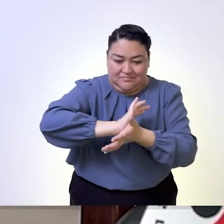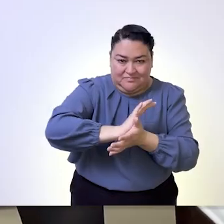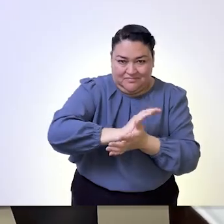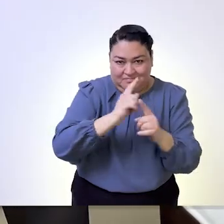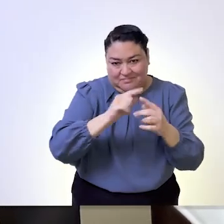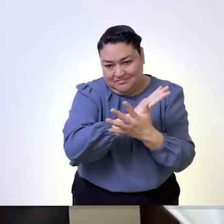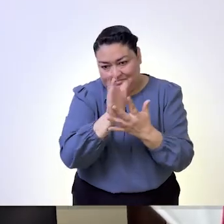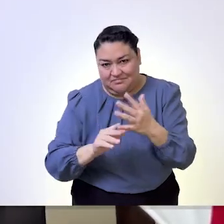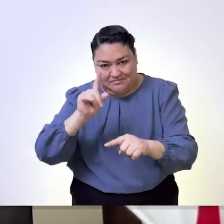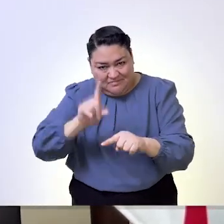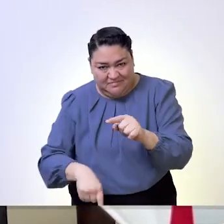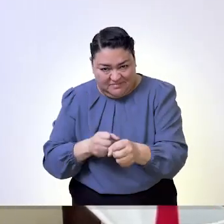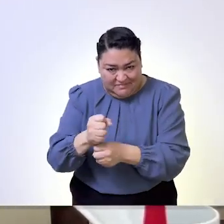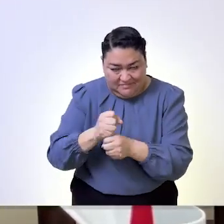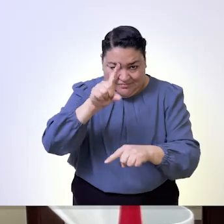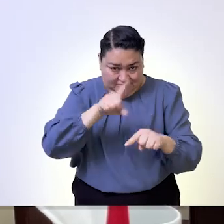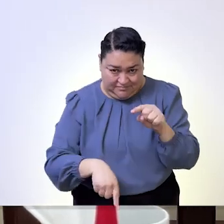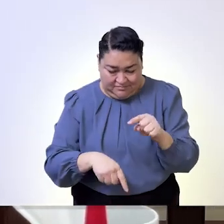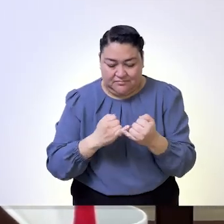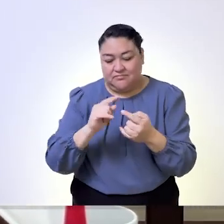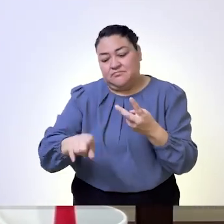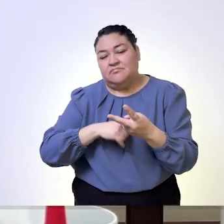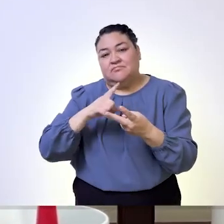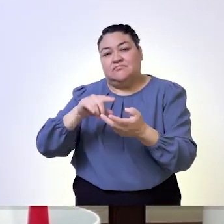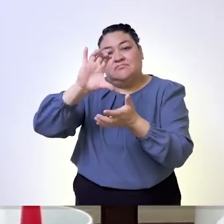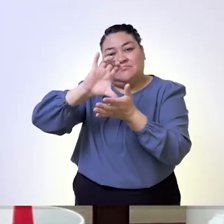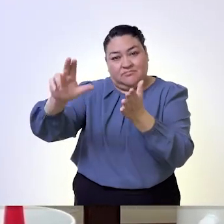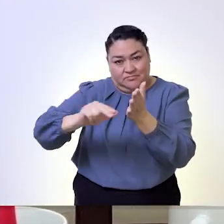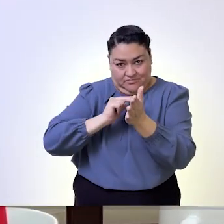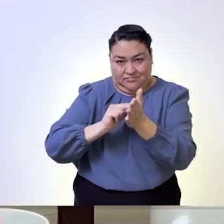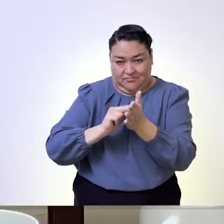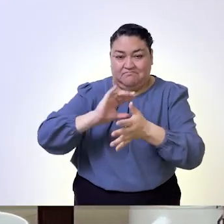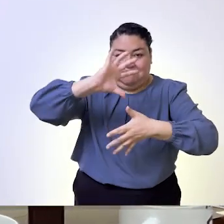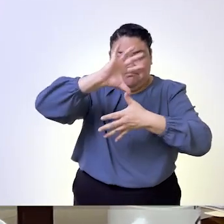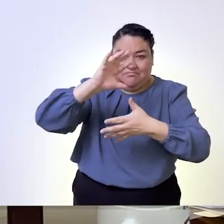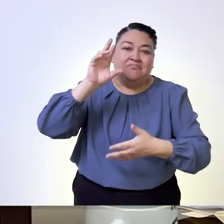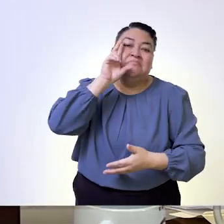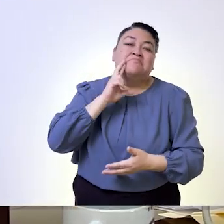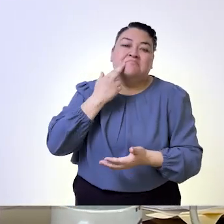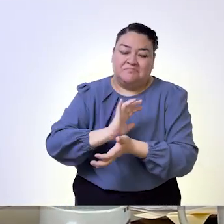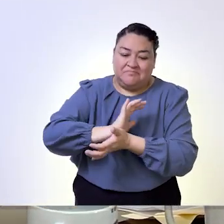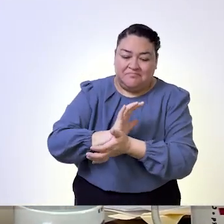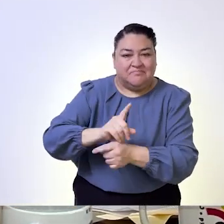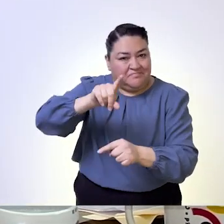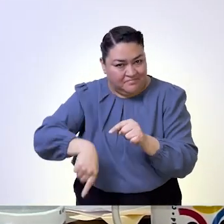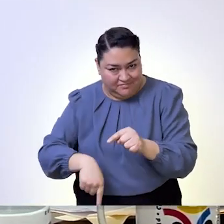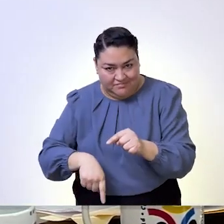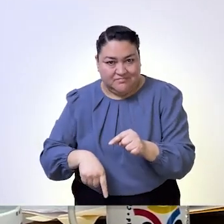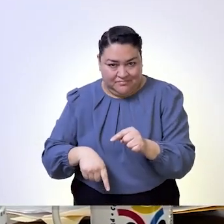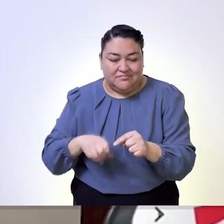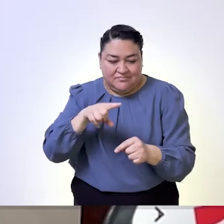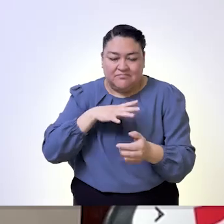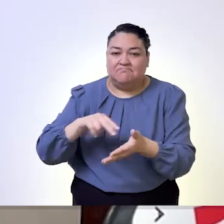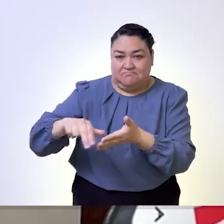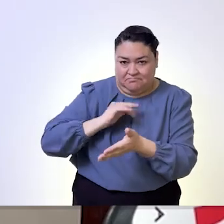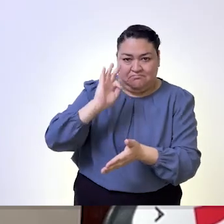Interamericana contra toda forma de discriminación e intolerancia y también la Convención Interamericana contra el racismo, la discriminación racial